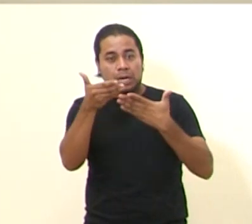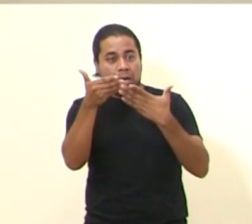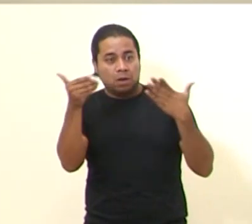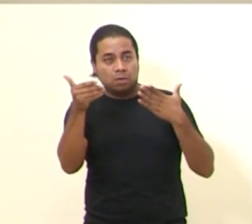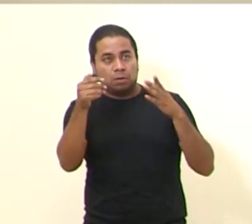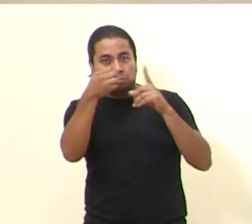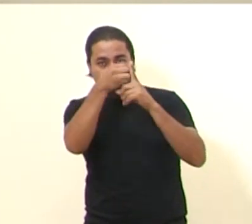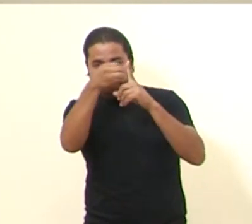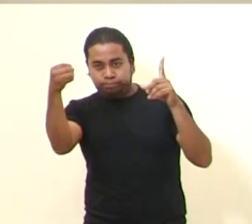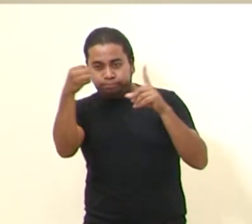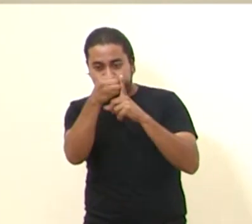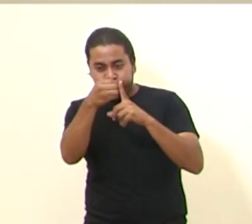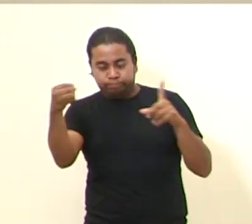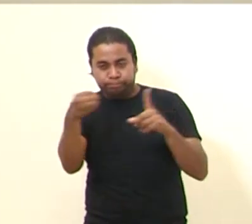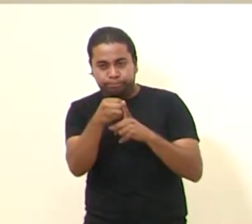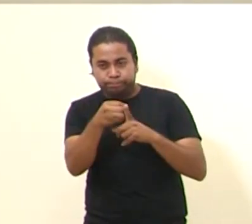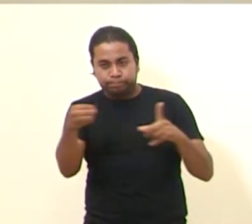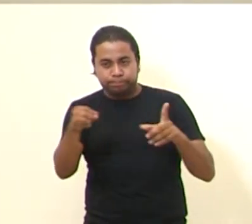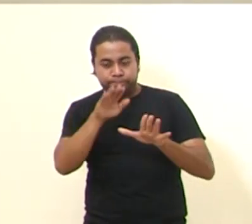ordenando los pasos.